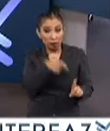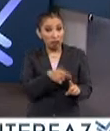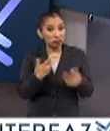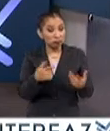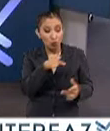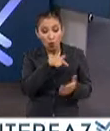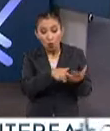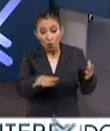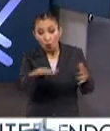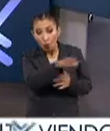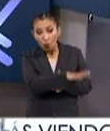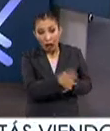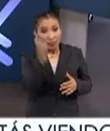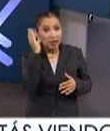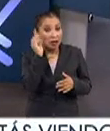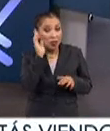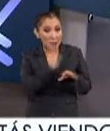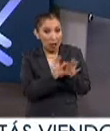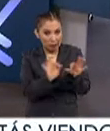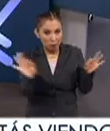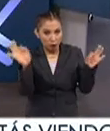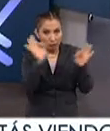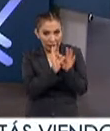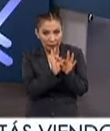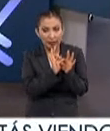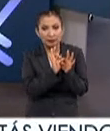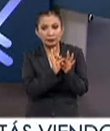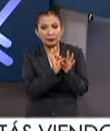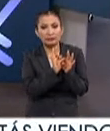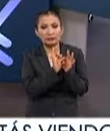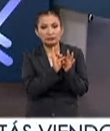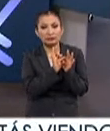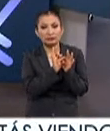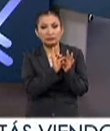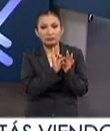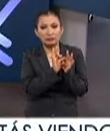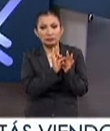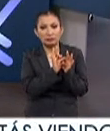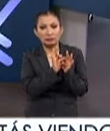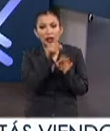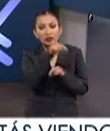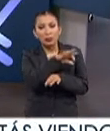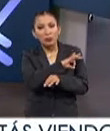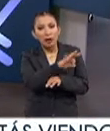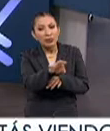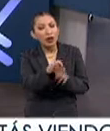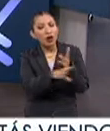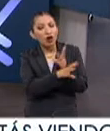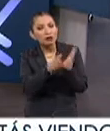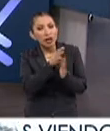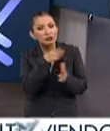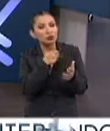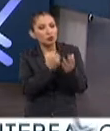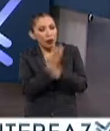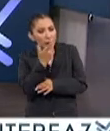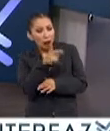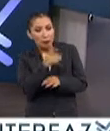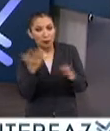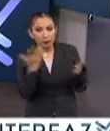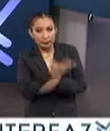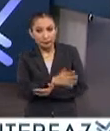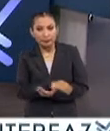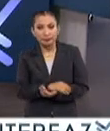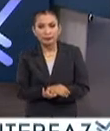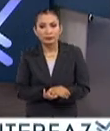los espacios radiofónicos más importantes, trascendentales, donde encontrarán novedades que sorprenderán, como lo que ya nos